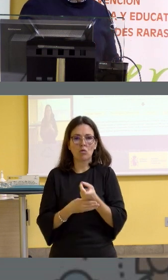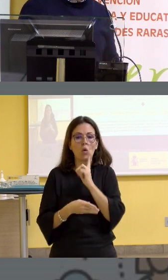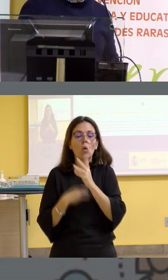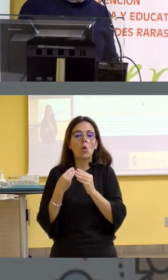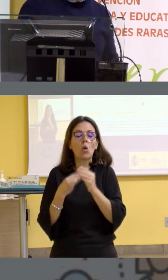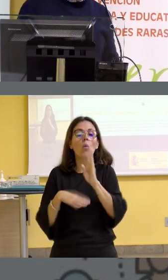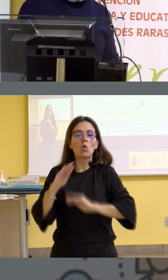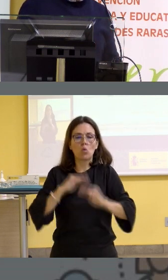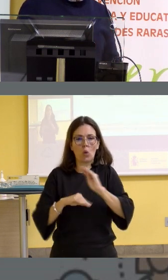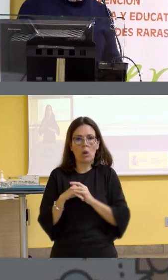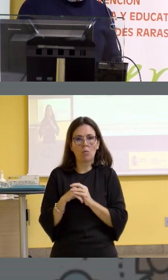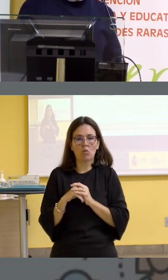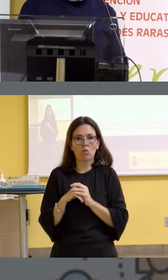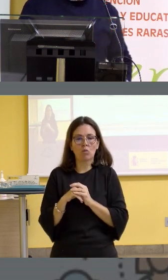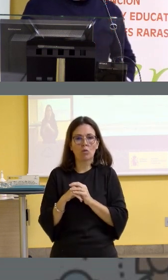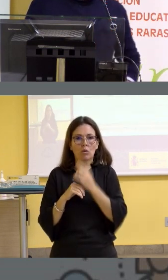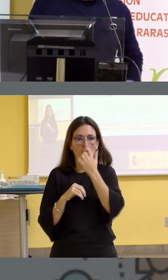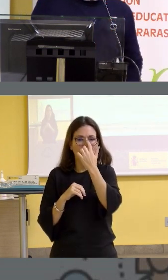esto?